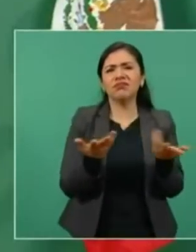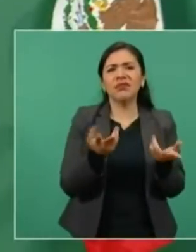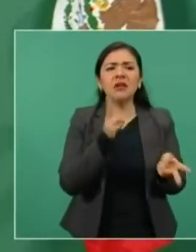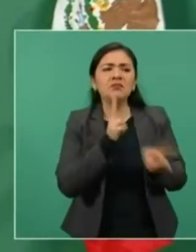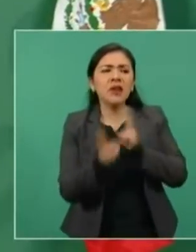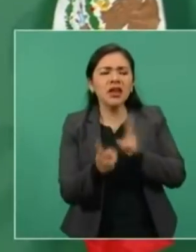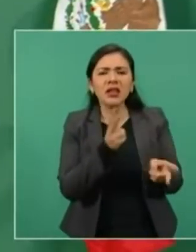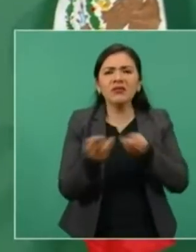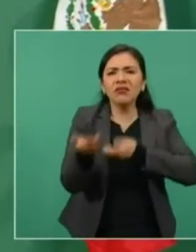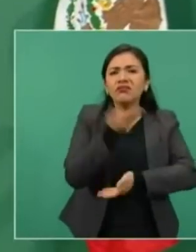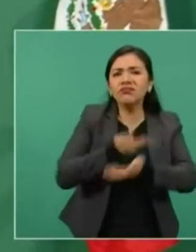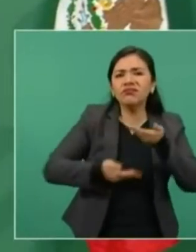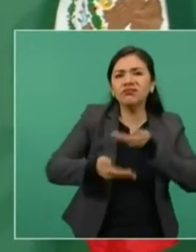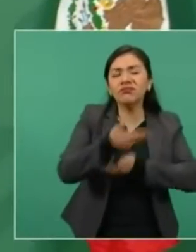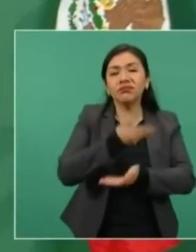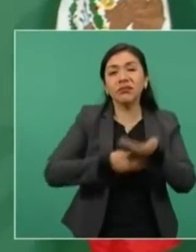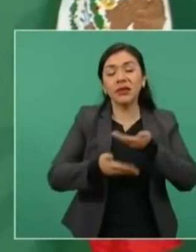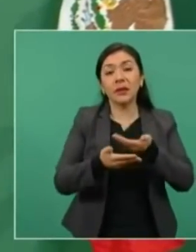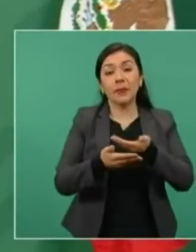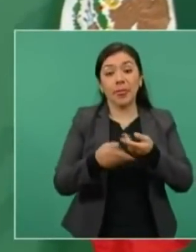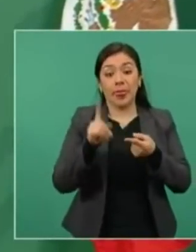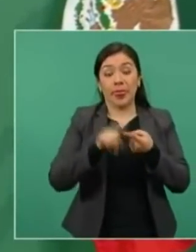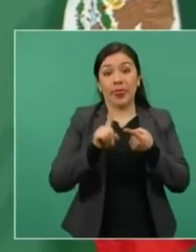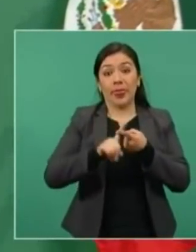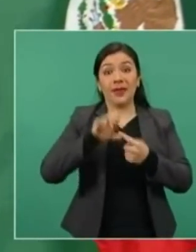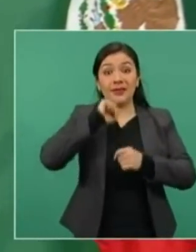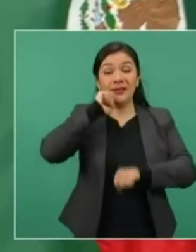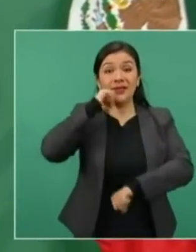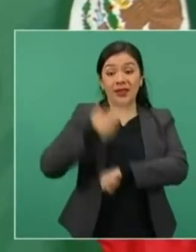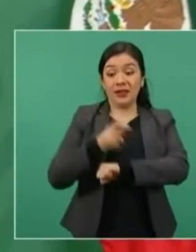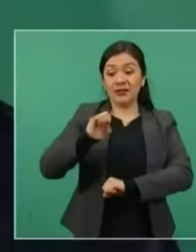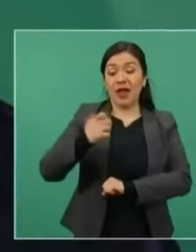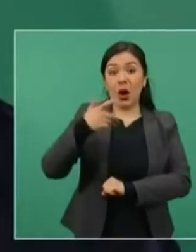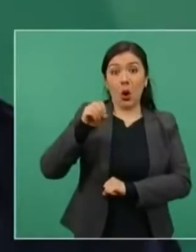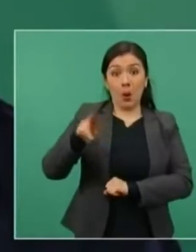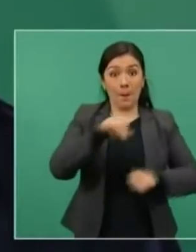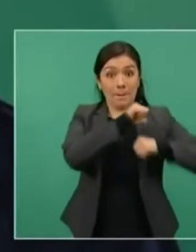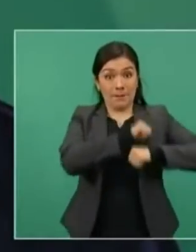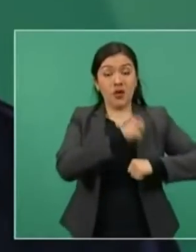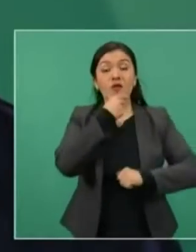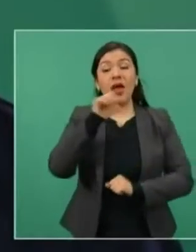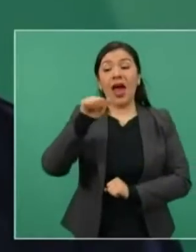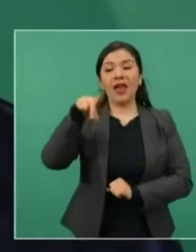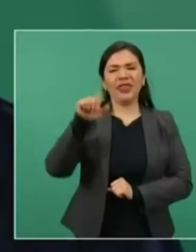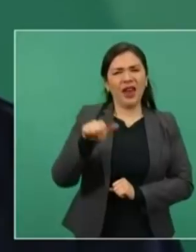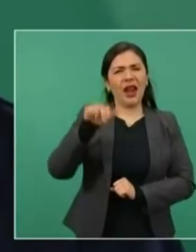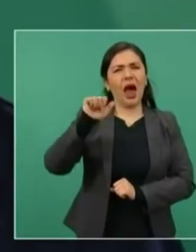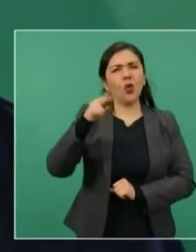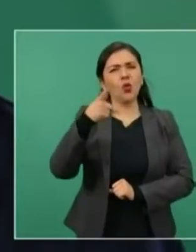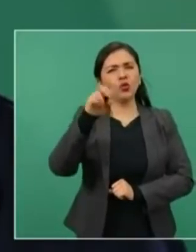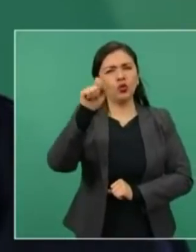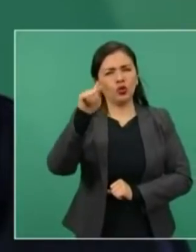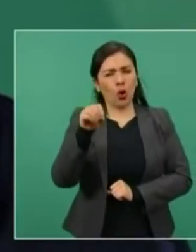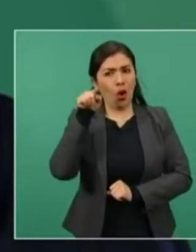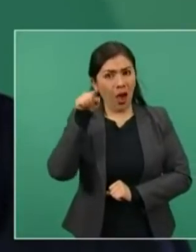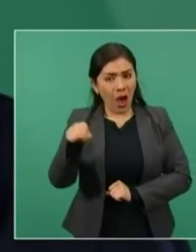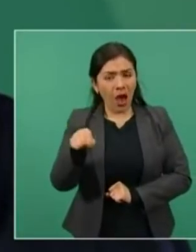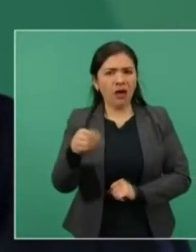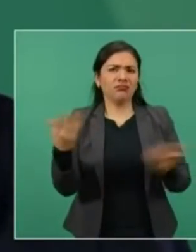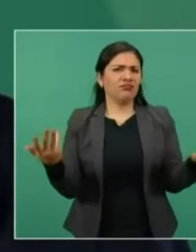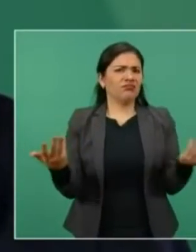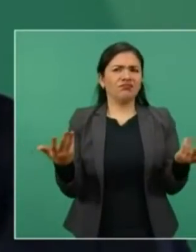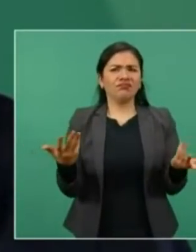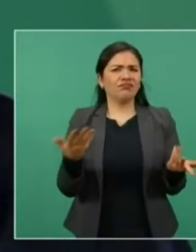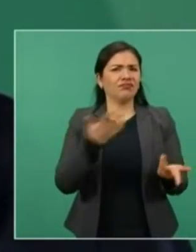entrevista el secretario de gobernación a ghana gusto lo personal tiene